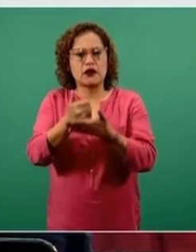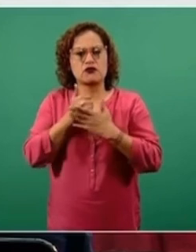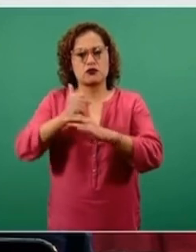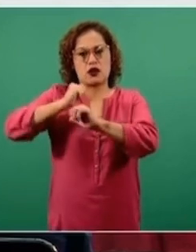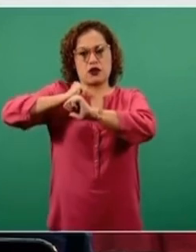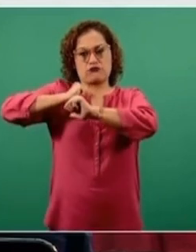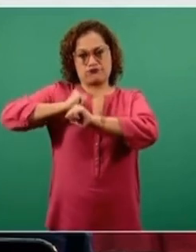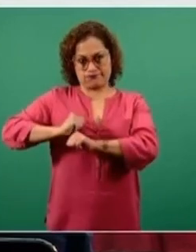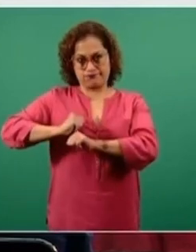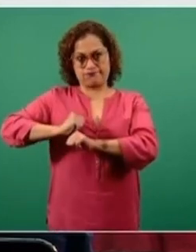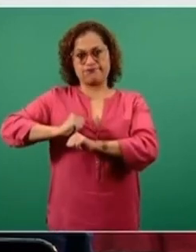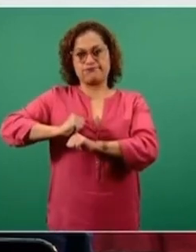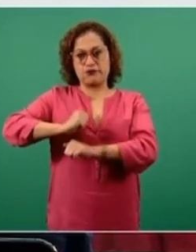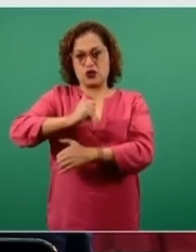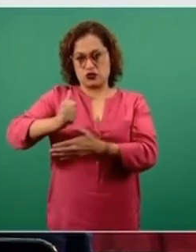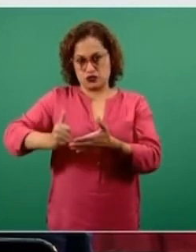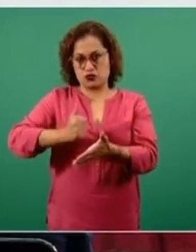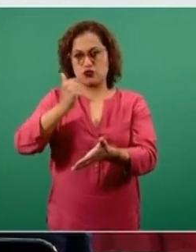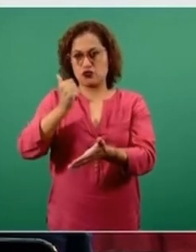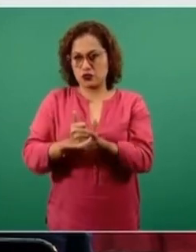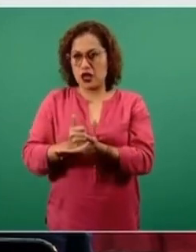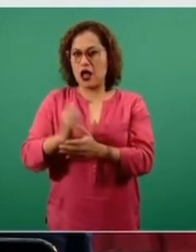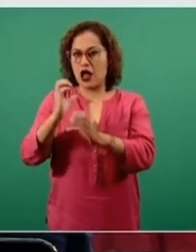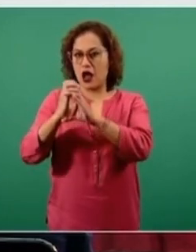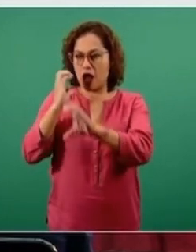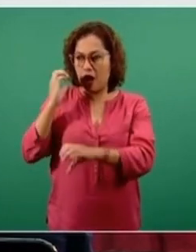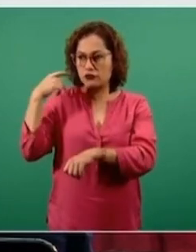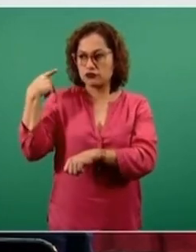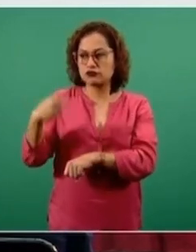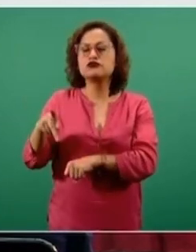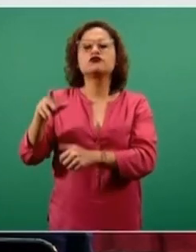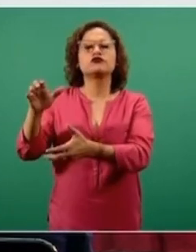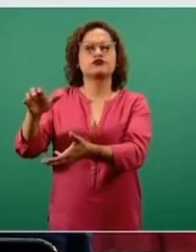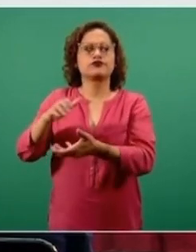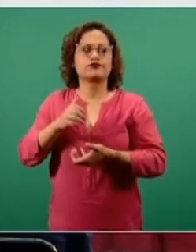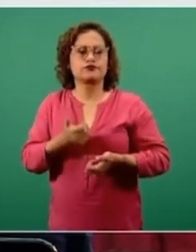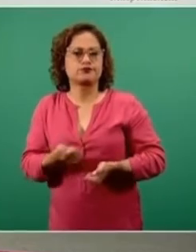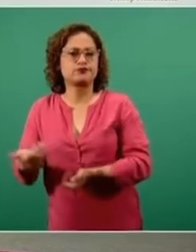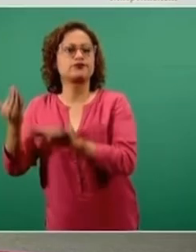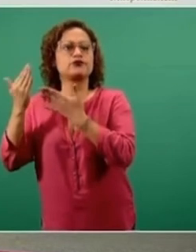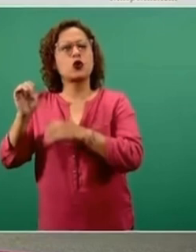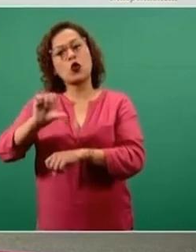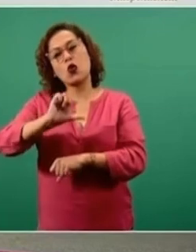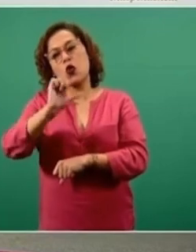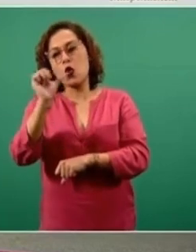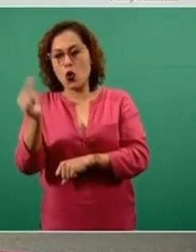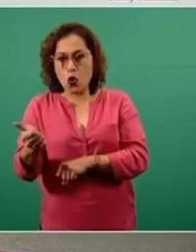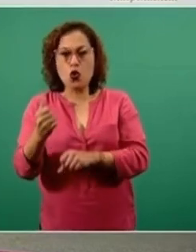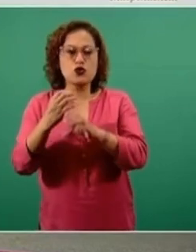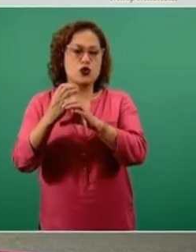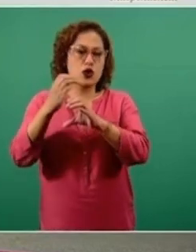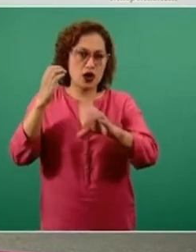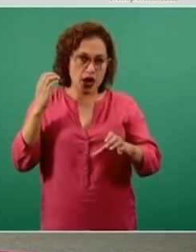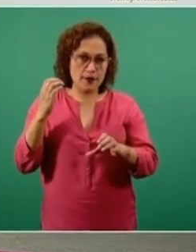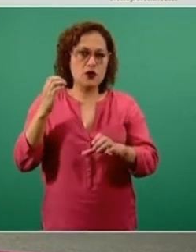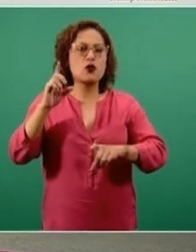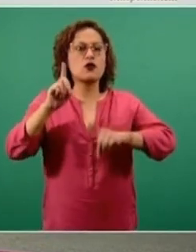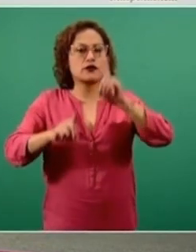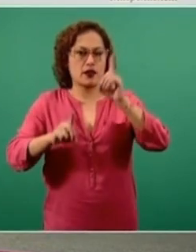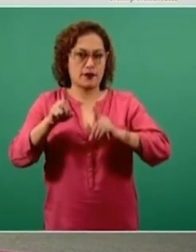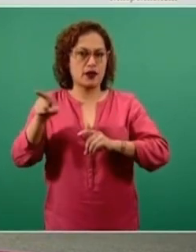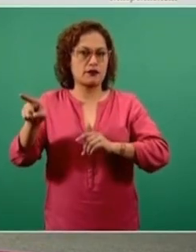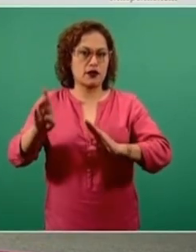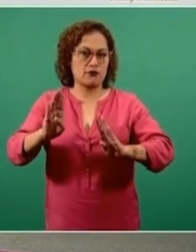la megalópolis, vienen por ellas y se las llevan. Otras que son un poco más remotas se van en rutas terrestres a cargo del